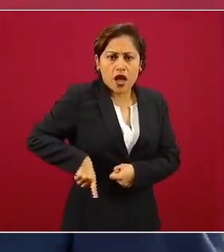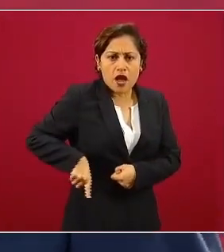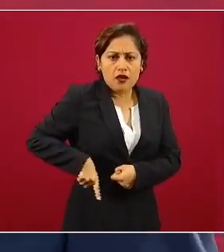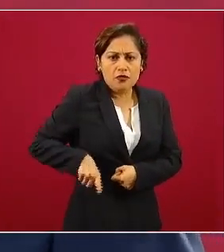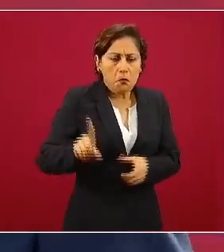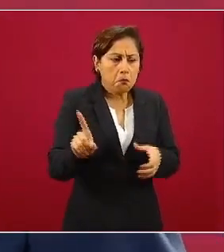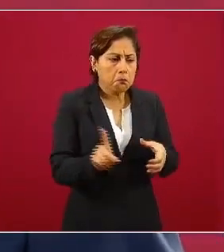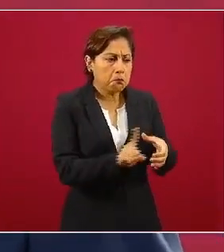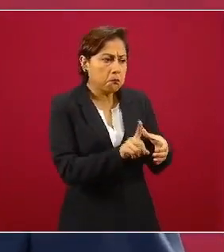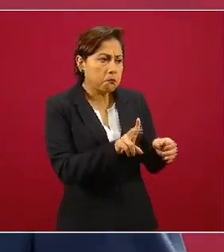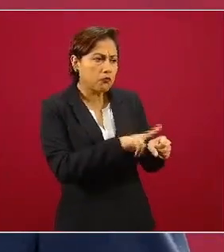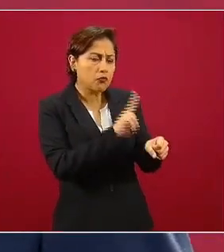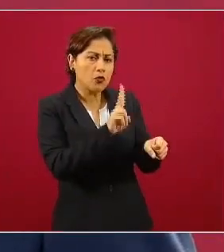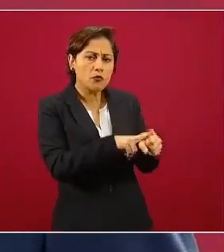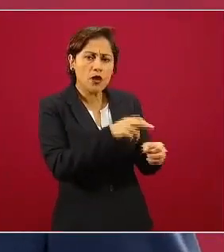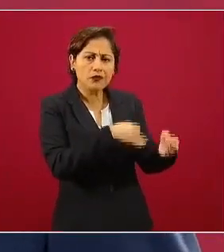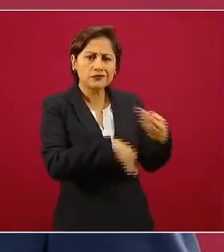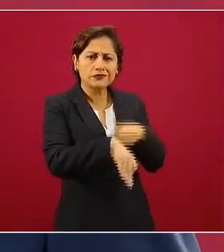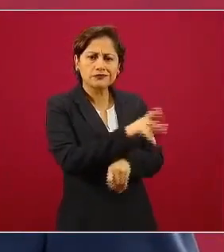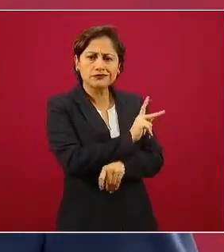como todos nosotros,